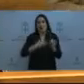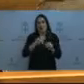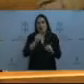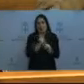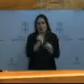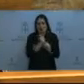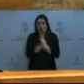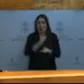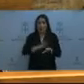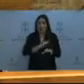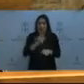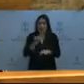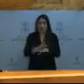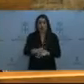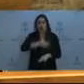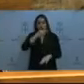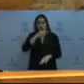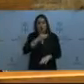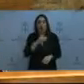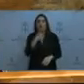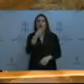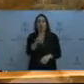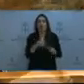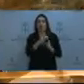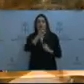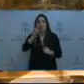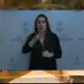Para la defensa de la moción tiene la palabra el Grupo de Izquierda Unida.